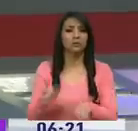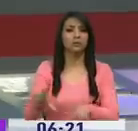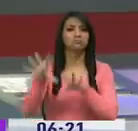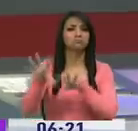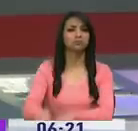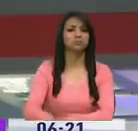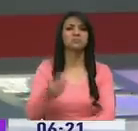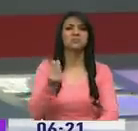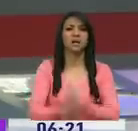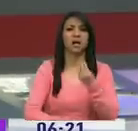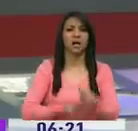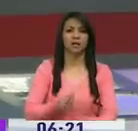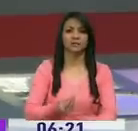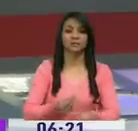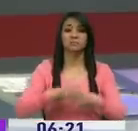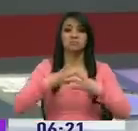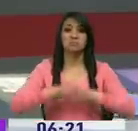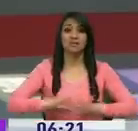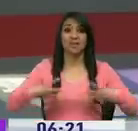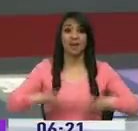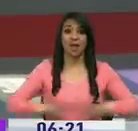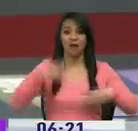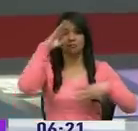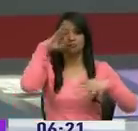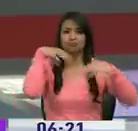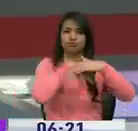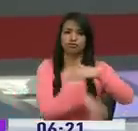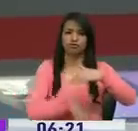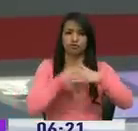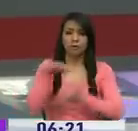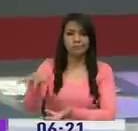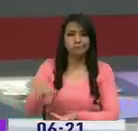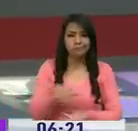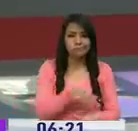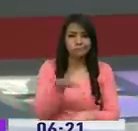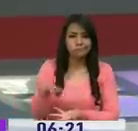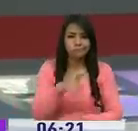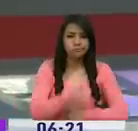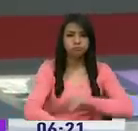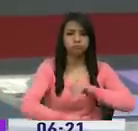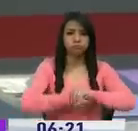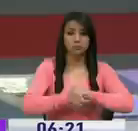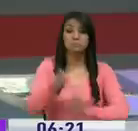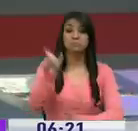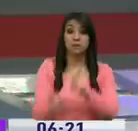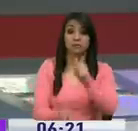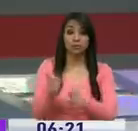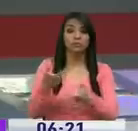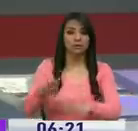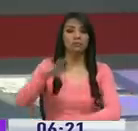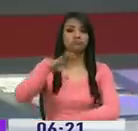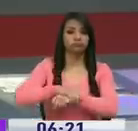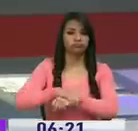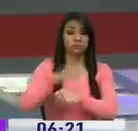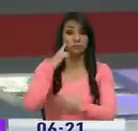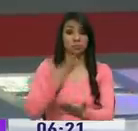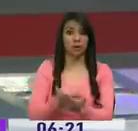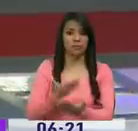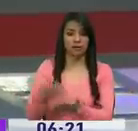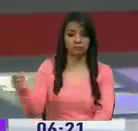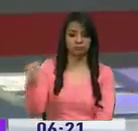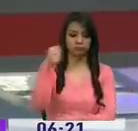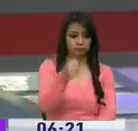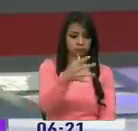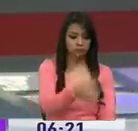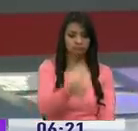al tráfico material de aurífero varios sospechosos ya fueron detenidos entre las evidencias se comensaron bultos con material